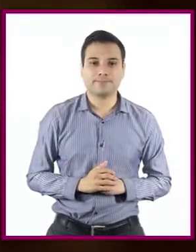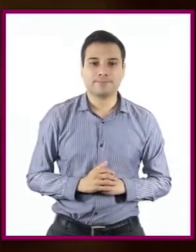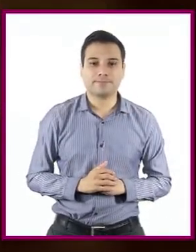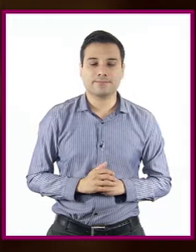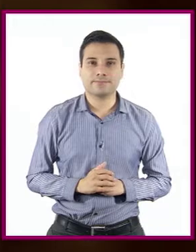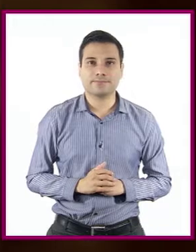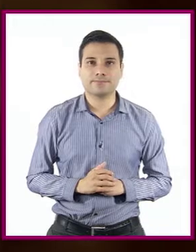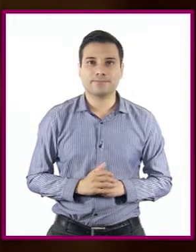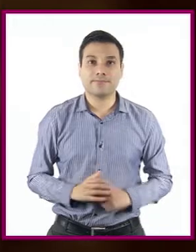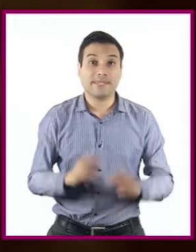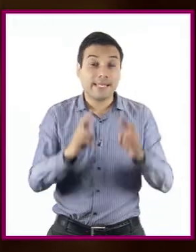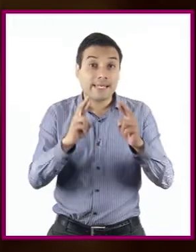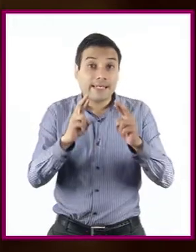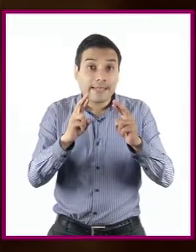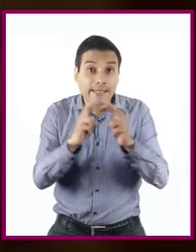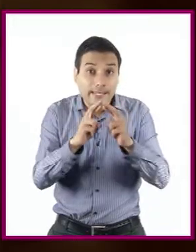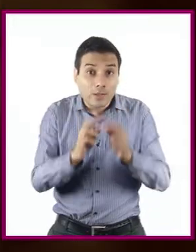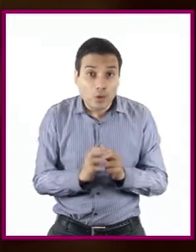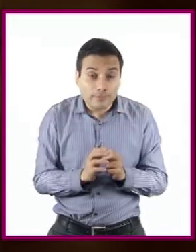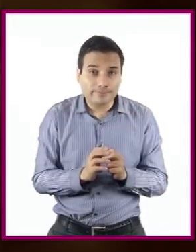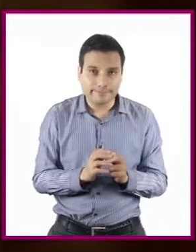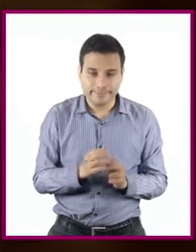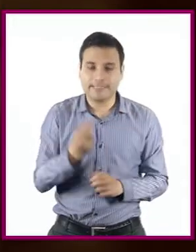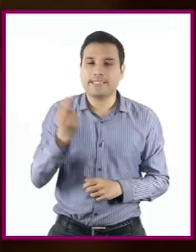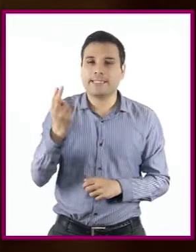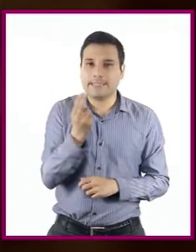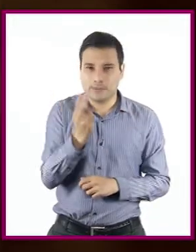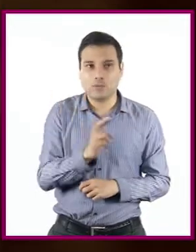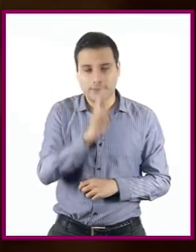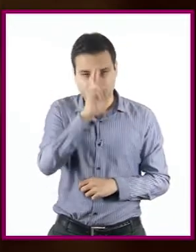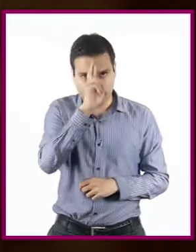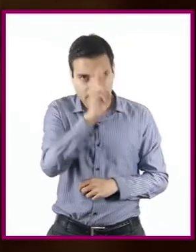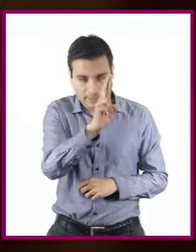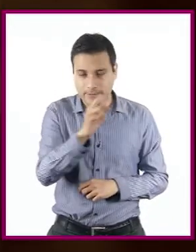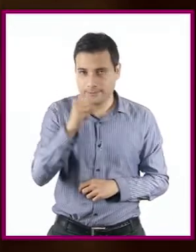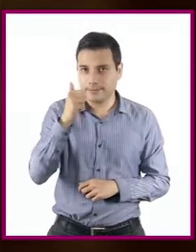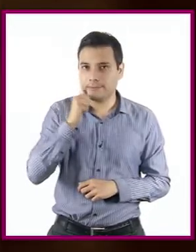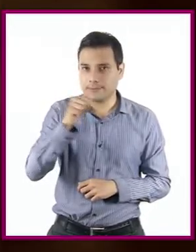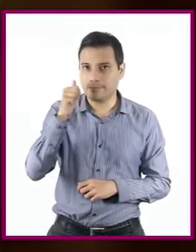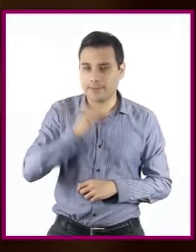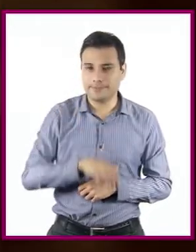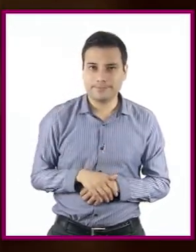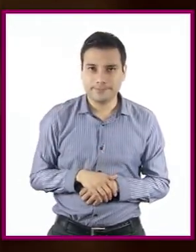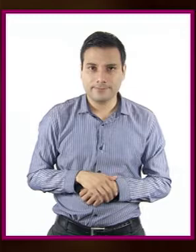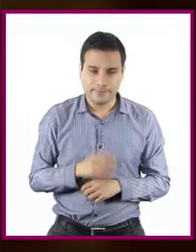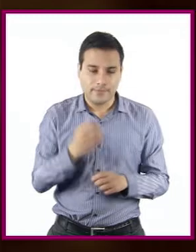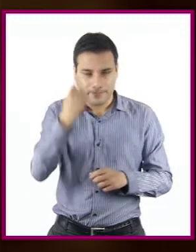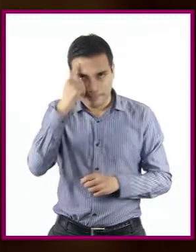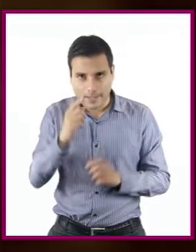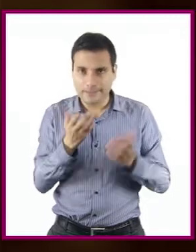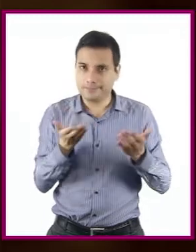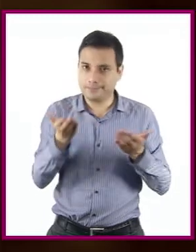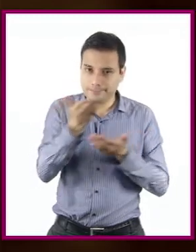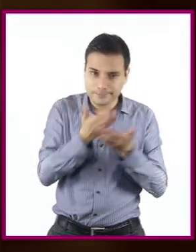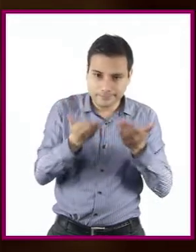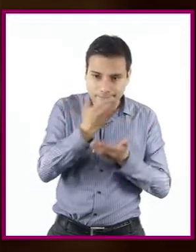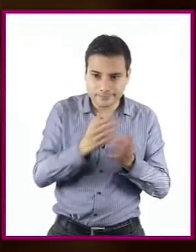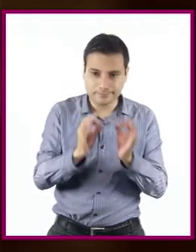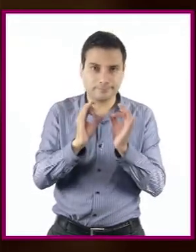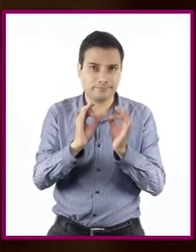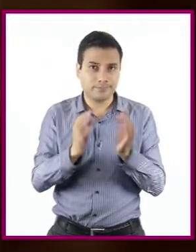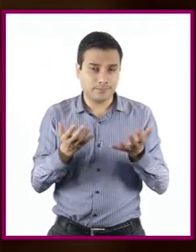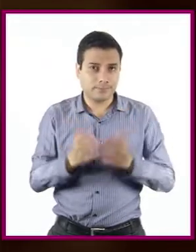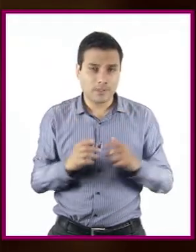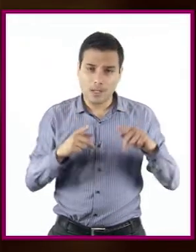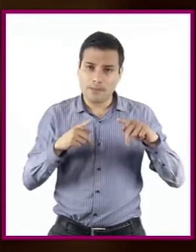Respetar la libertad de creencias, de pensamiento y de religión es indispensable para tener una convivencia democrática en la que